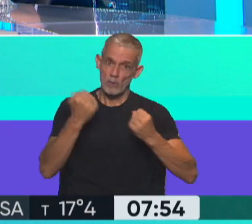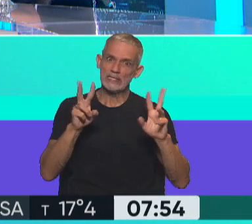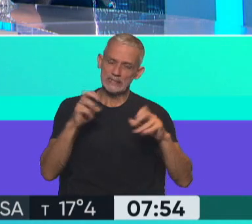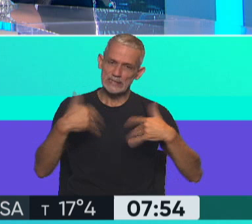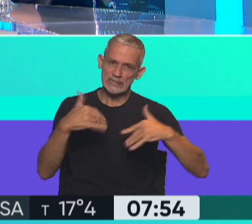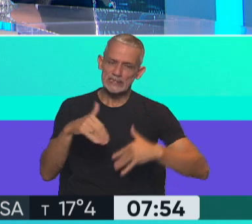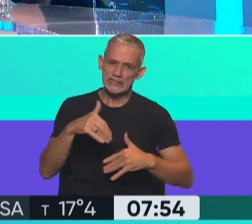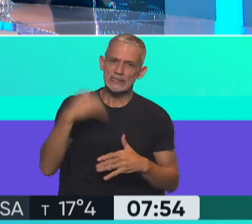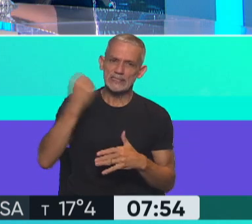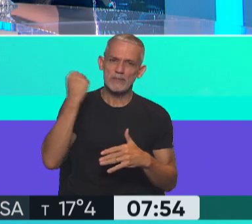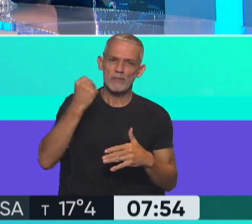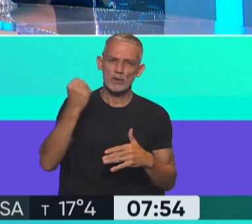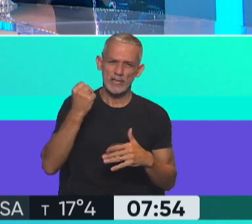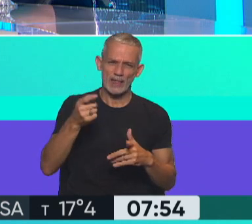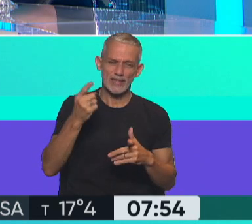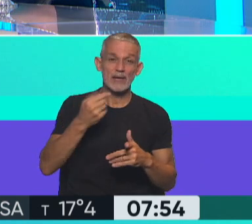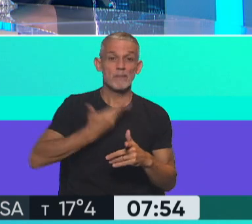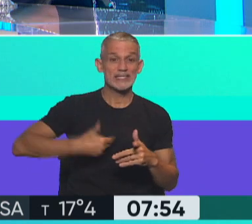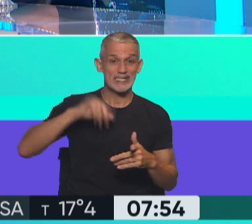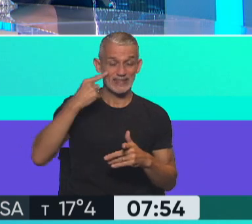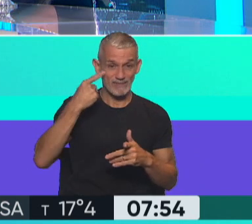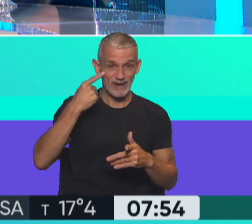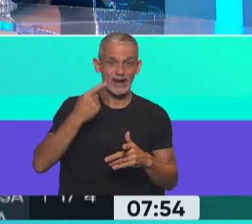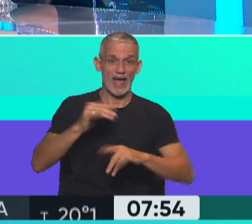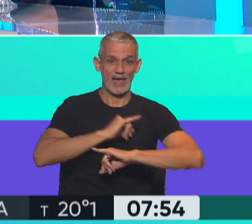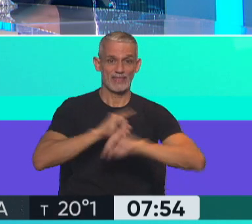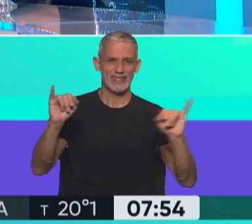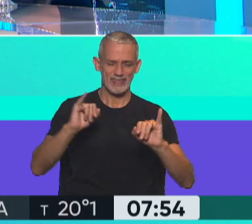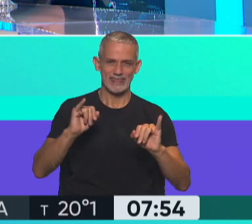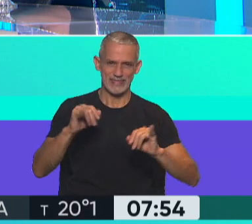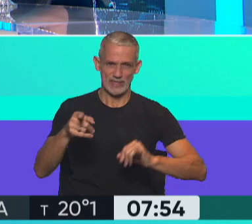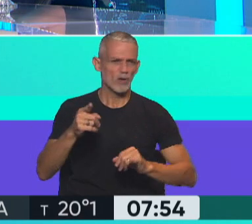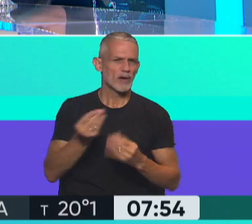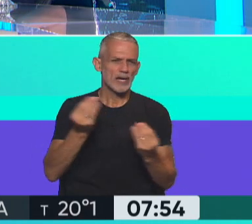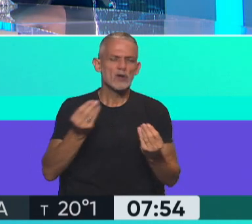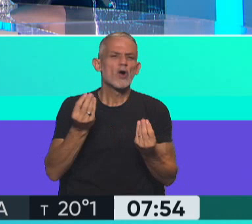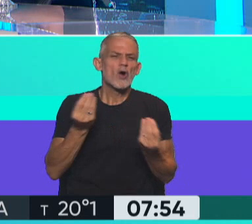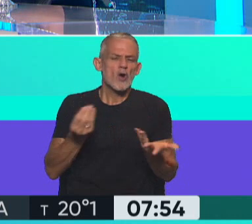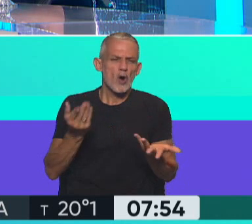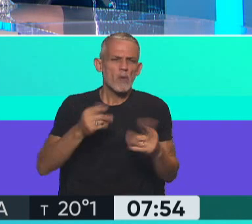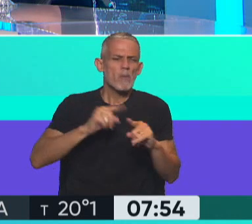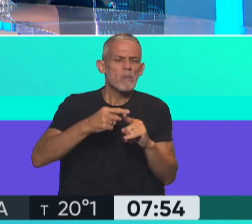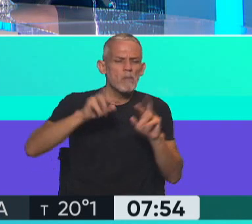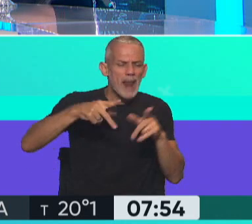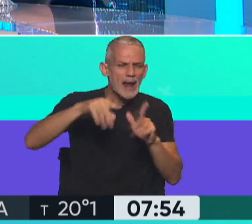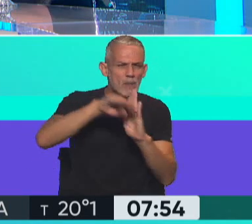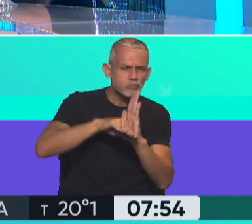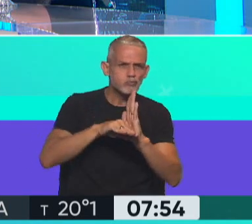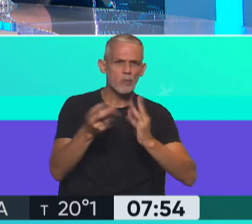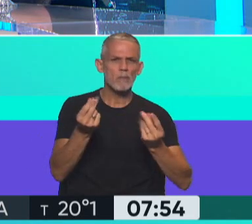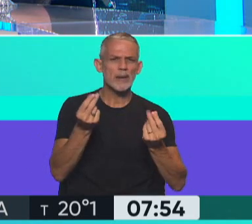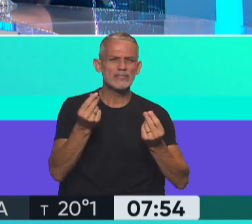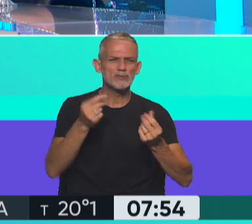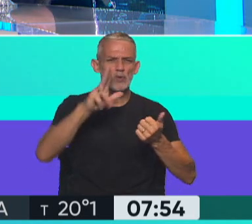temas más importantes que dijo el presidente y que fue realmente muy noticioso, que es cómo va a ser la política tarifaria de ahora